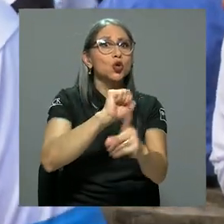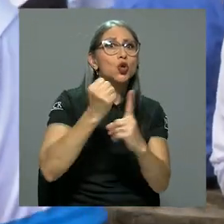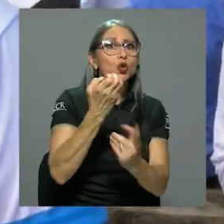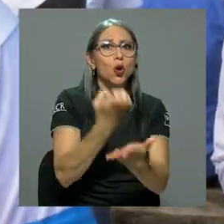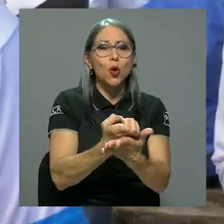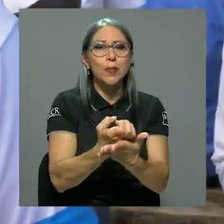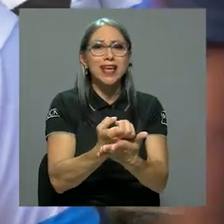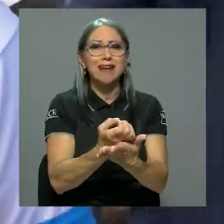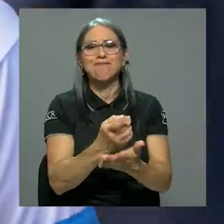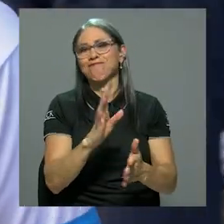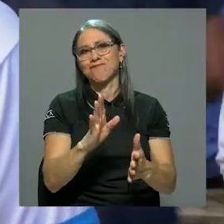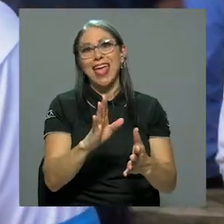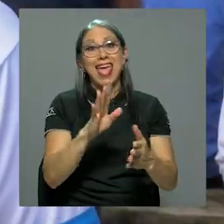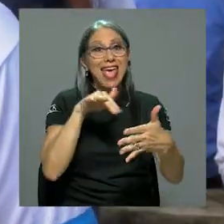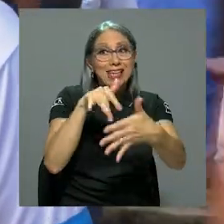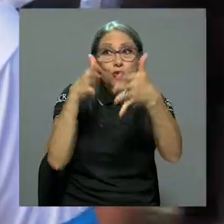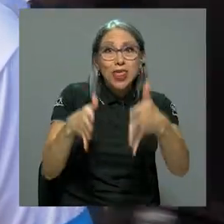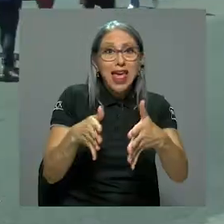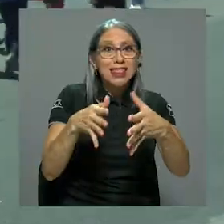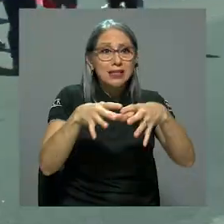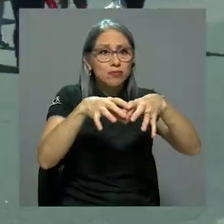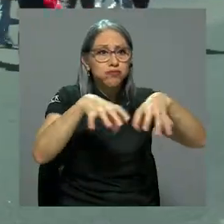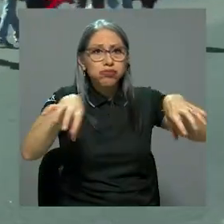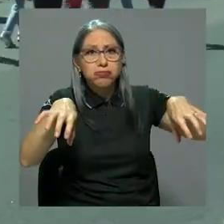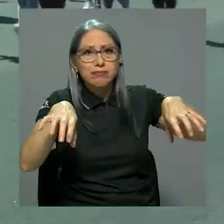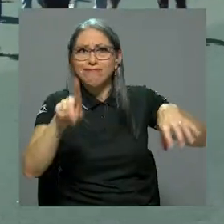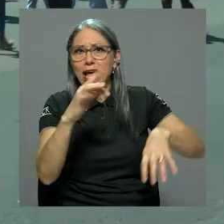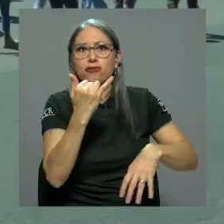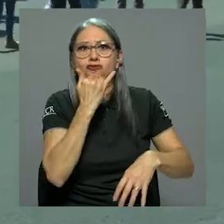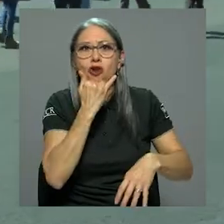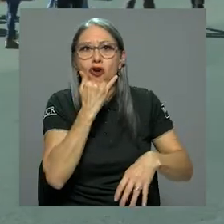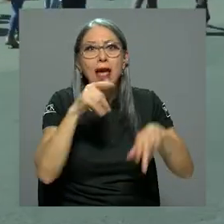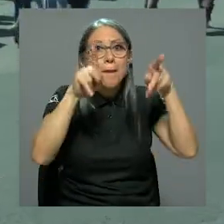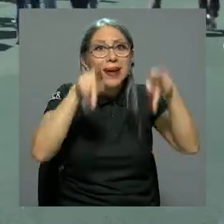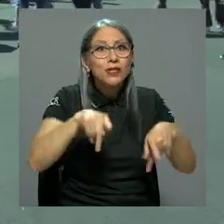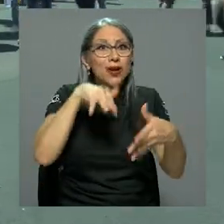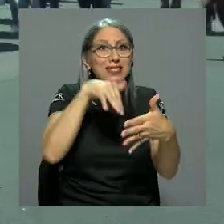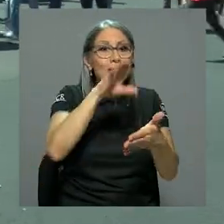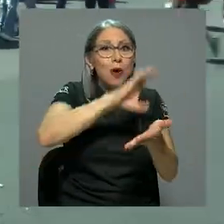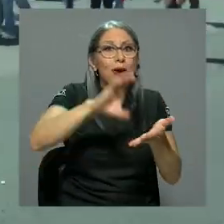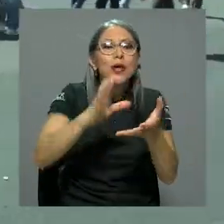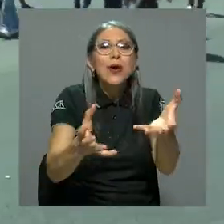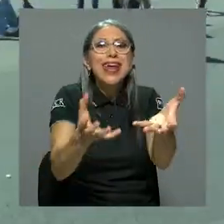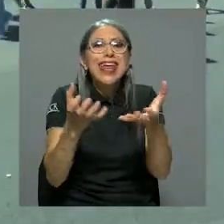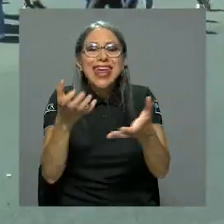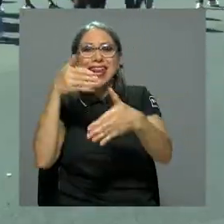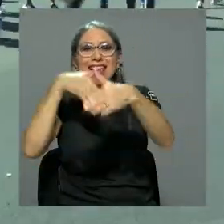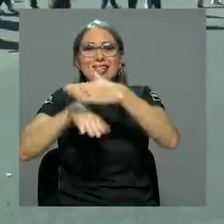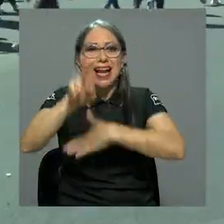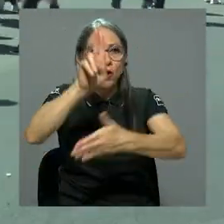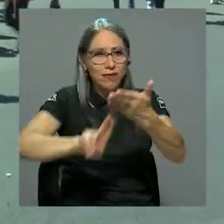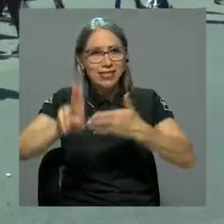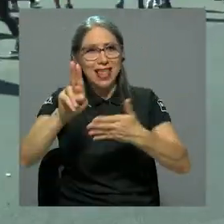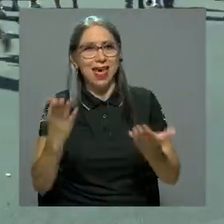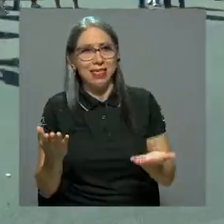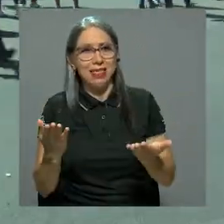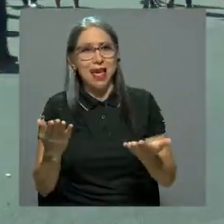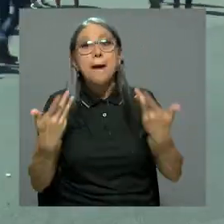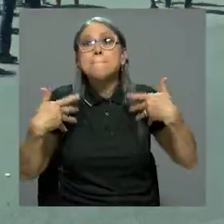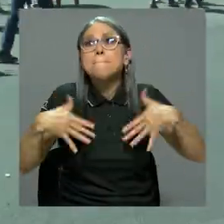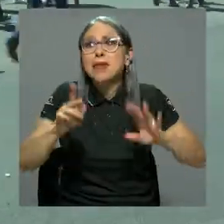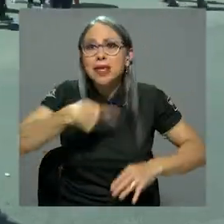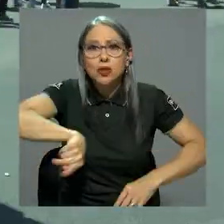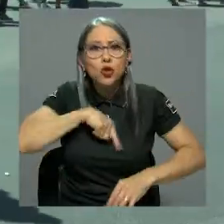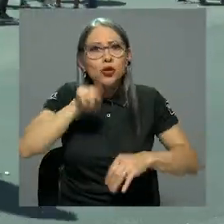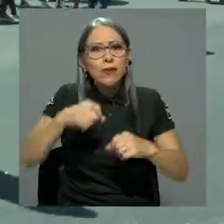socioeconómica. Dividir a estudiantes es un error, porque las personas estudiantes de colegio aspiran a ingresar a la universidad.